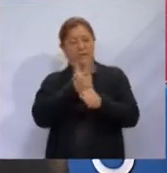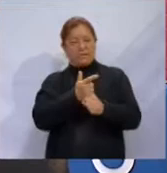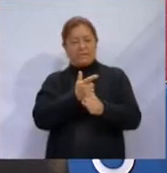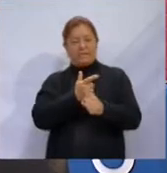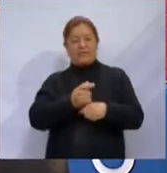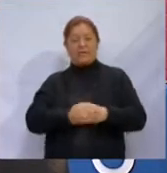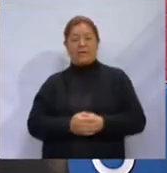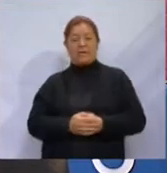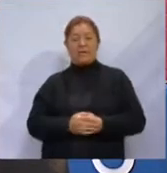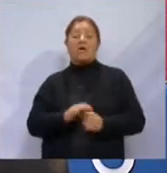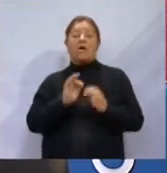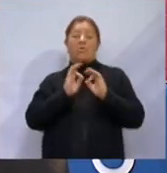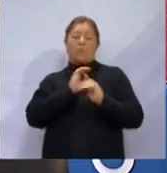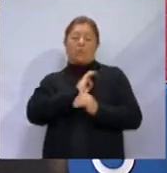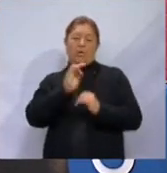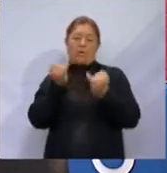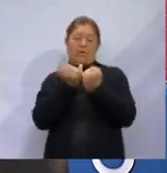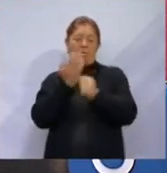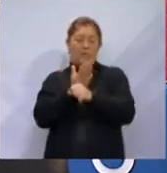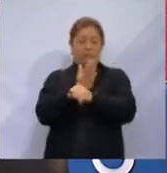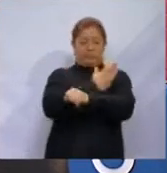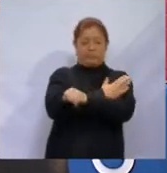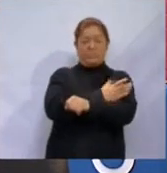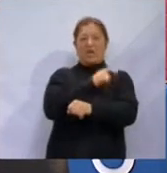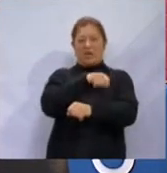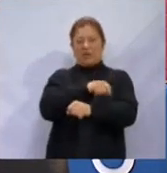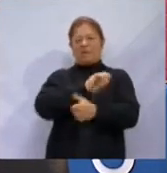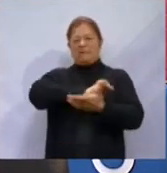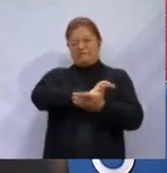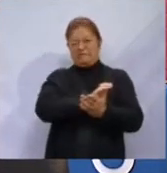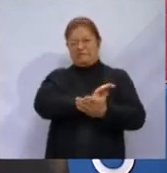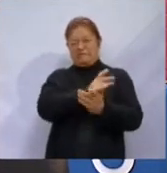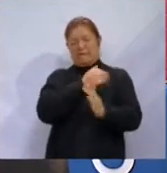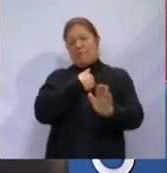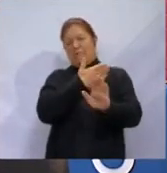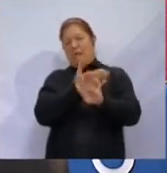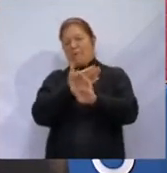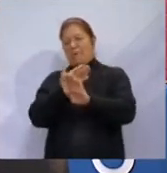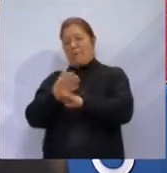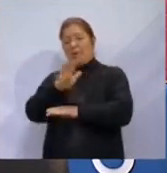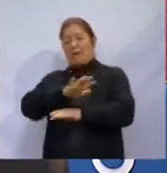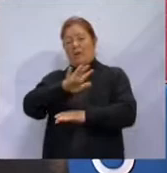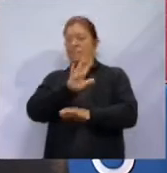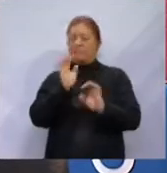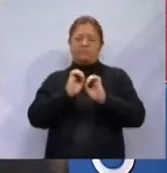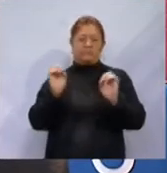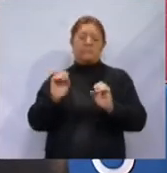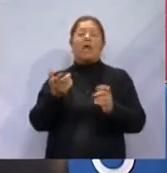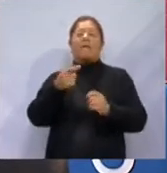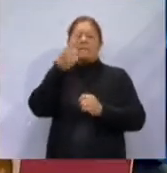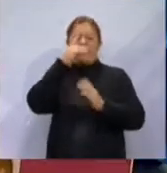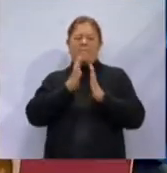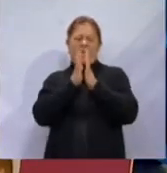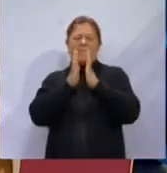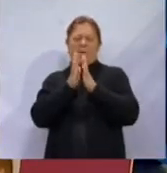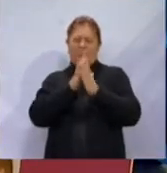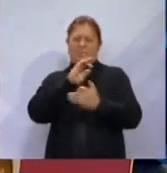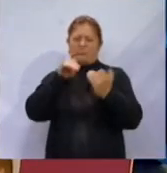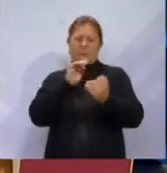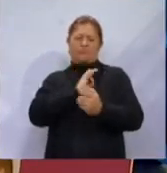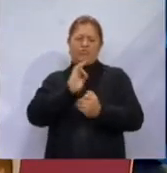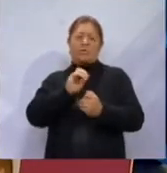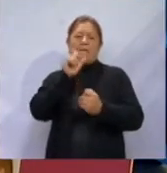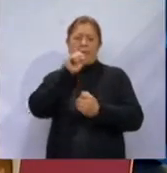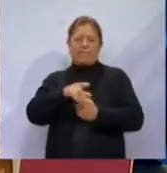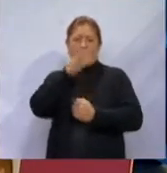se prevenga, ¿no? Y se eliminen estas barreras para la participación y el aprendizaje. Claro, hablaste